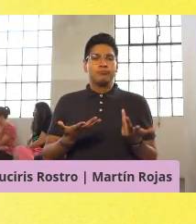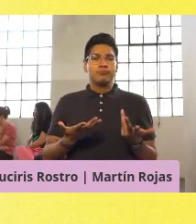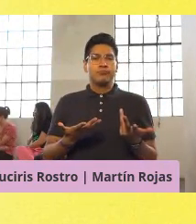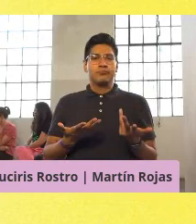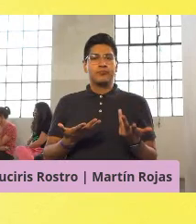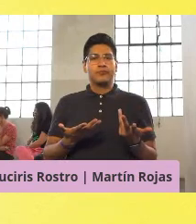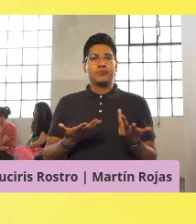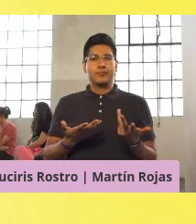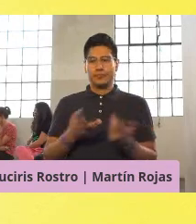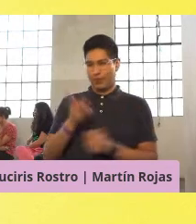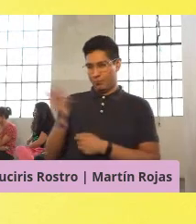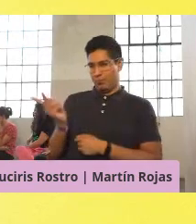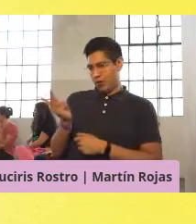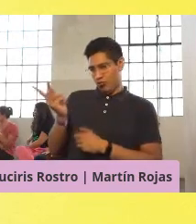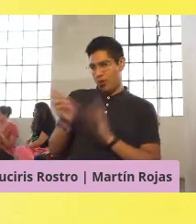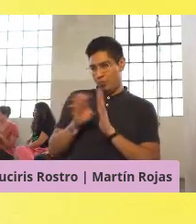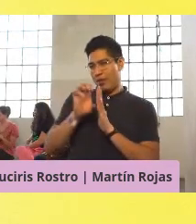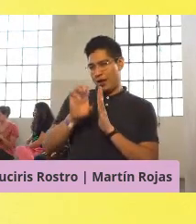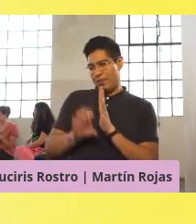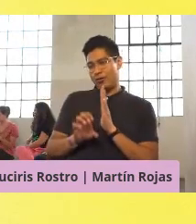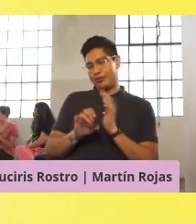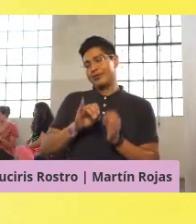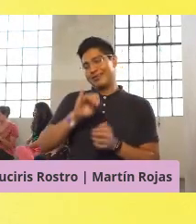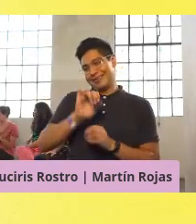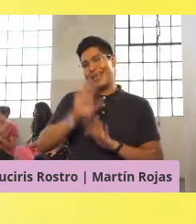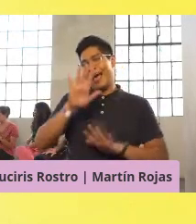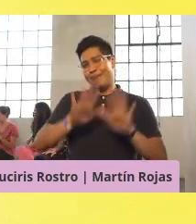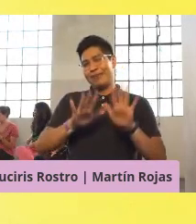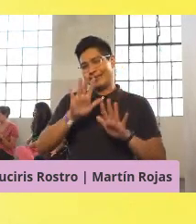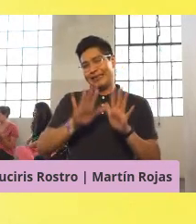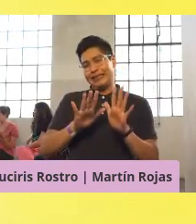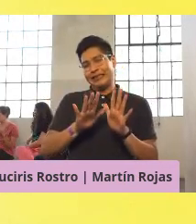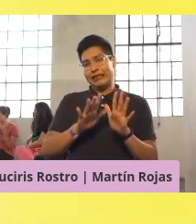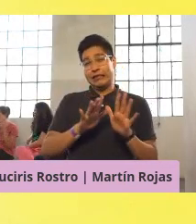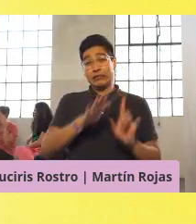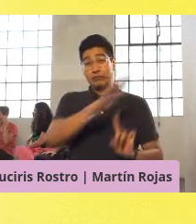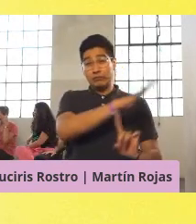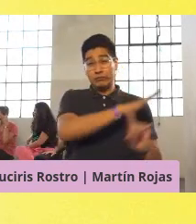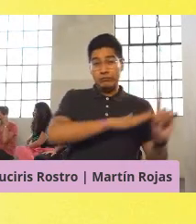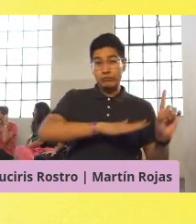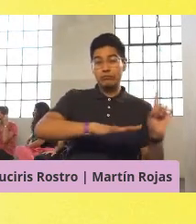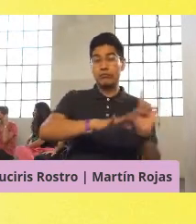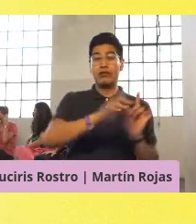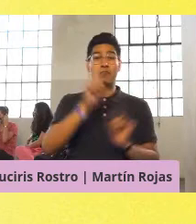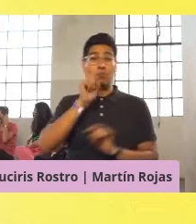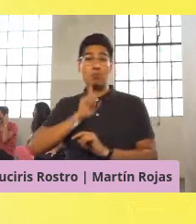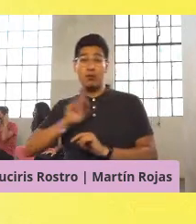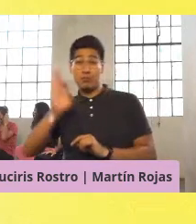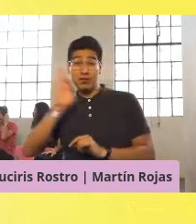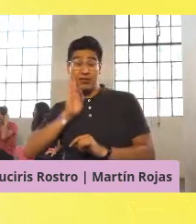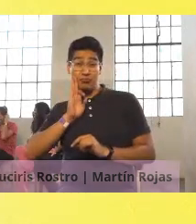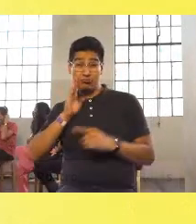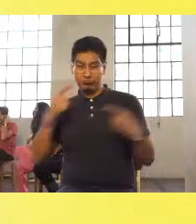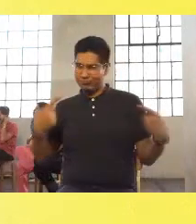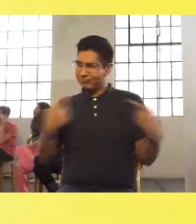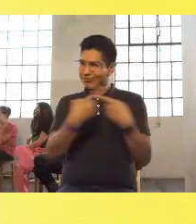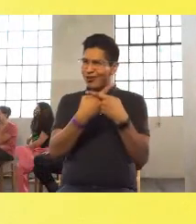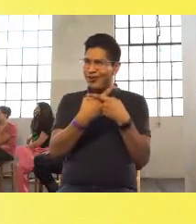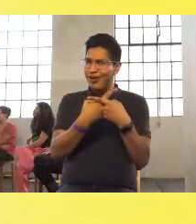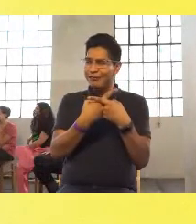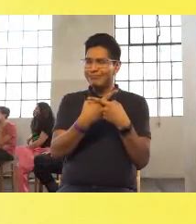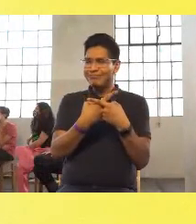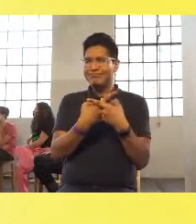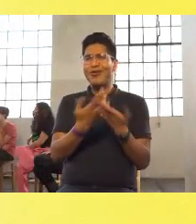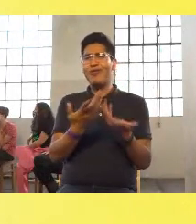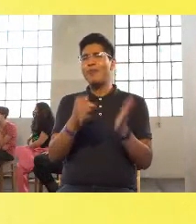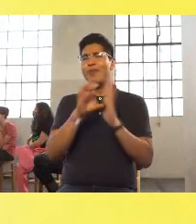cómo podemos lidiar con esa contradicción todavía entre el feminismo y el medio ambiente, cuando hablamos de eso, de justicia,